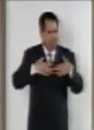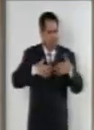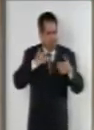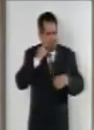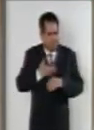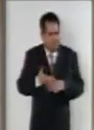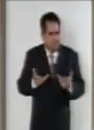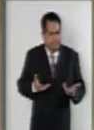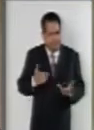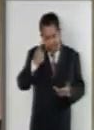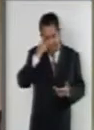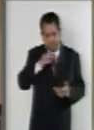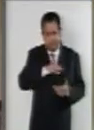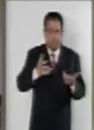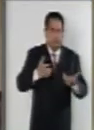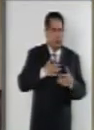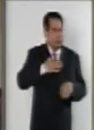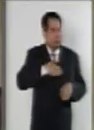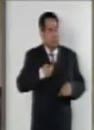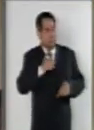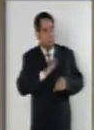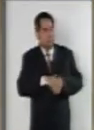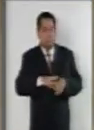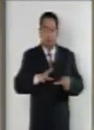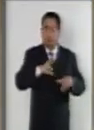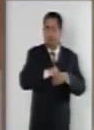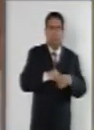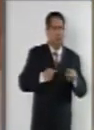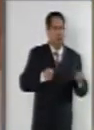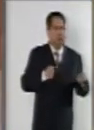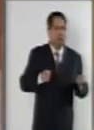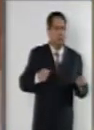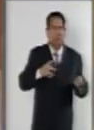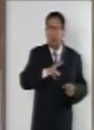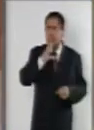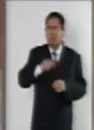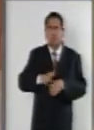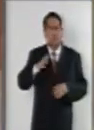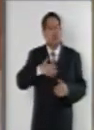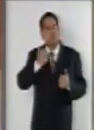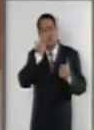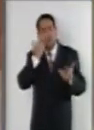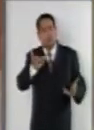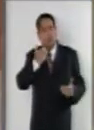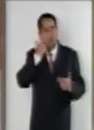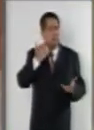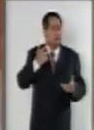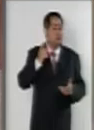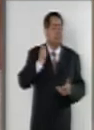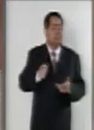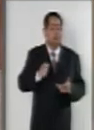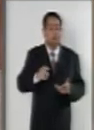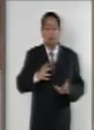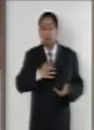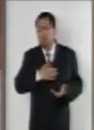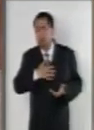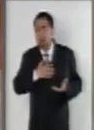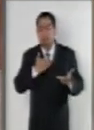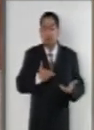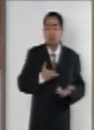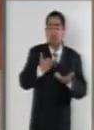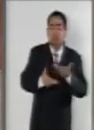pueden hacer estos administradoras integrales todo lo que quieran, hasta prestar